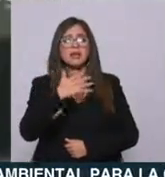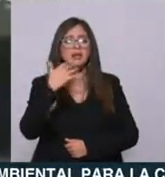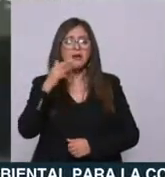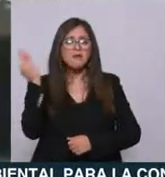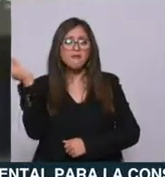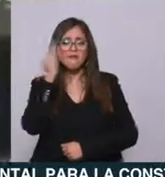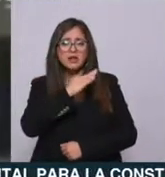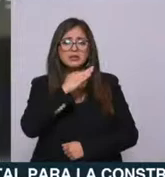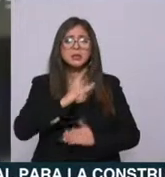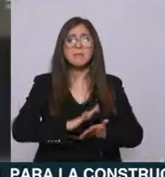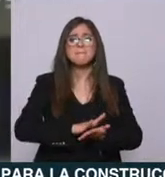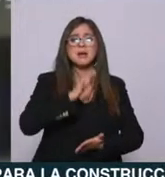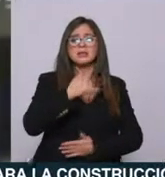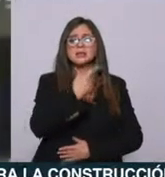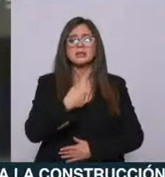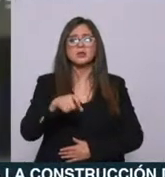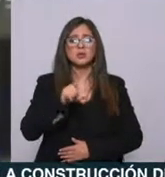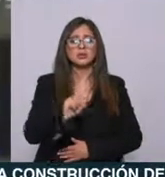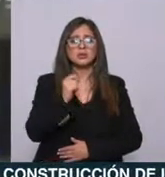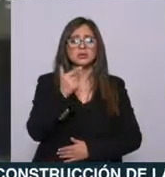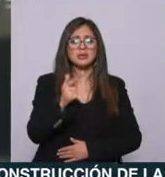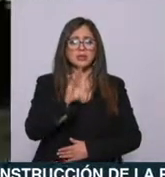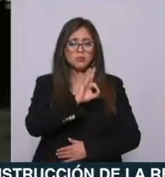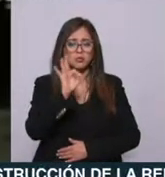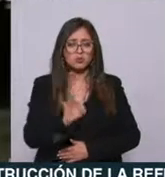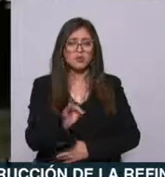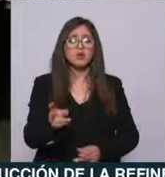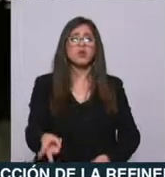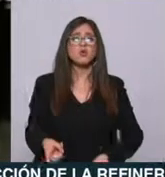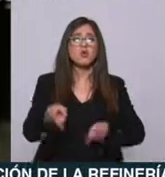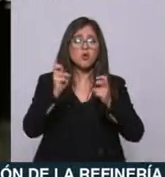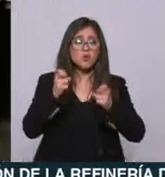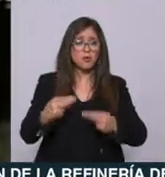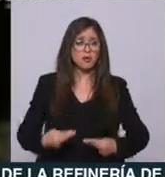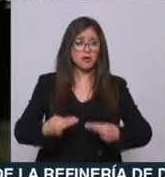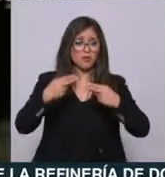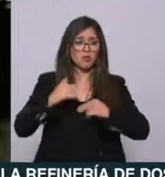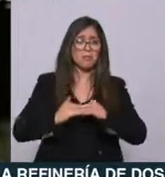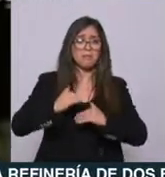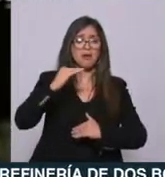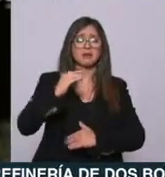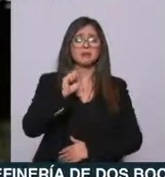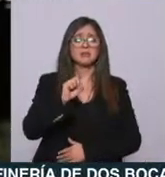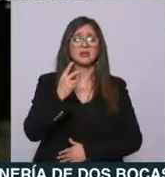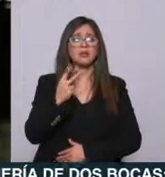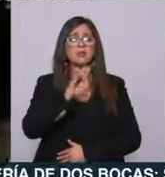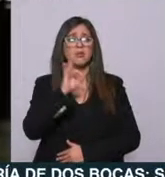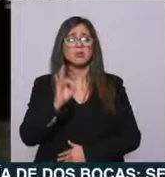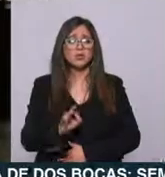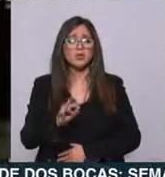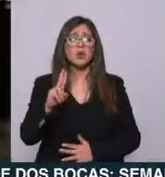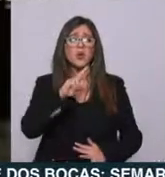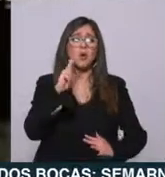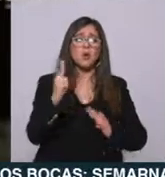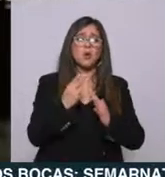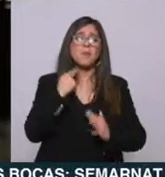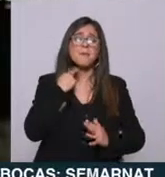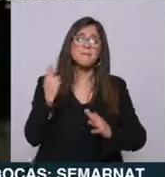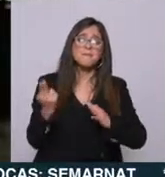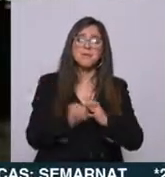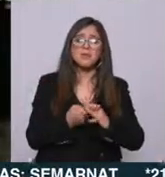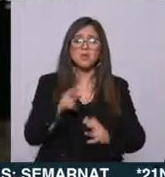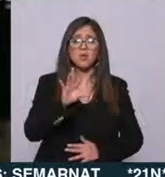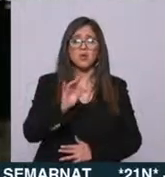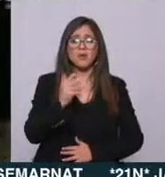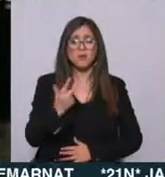aumentaron 127%, el robo a negocio un 62%, homicidios